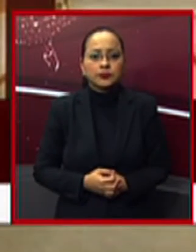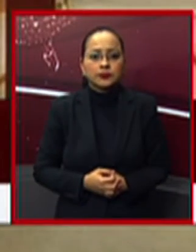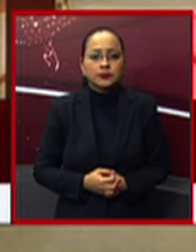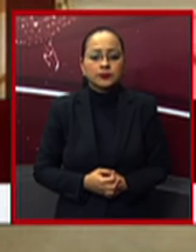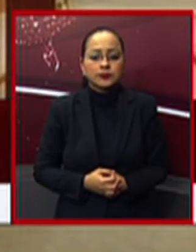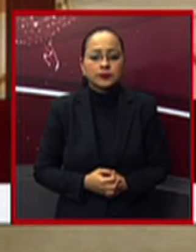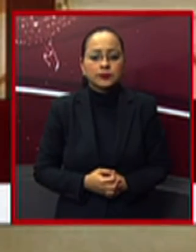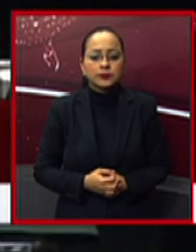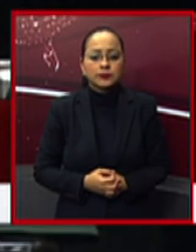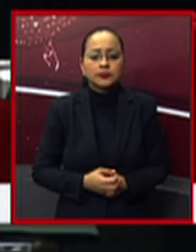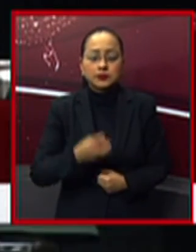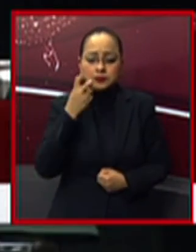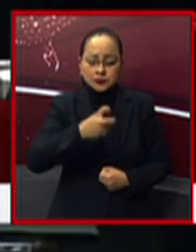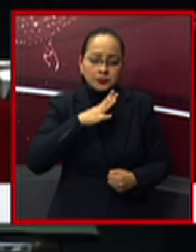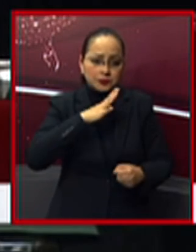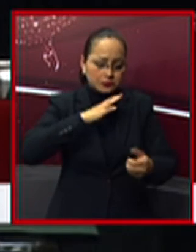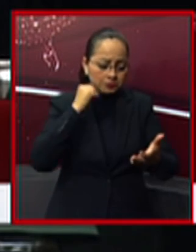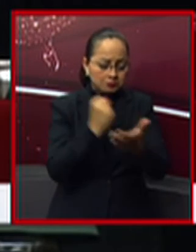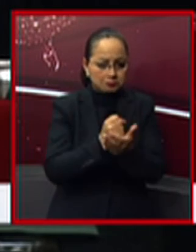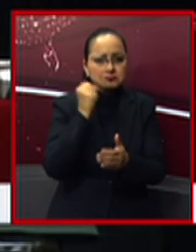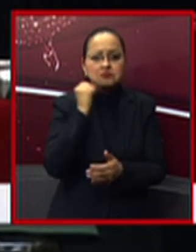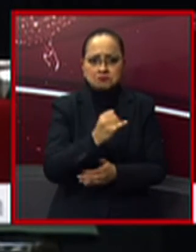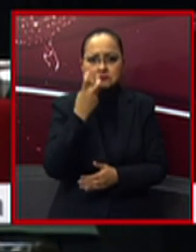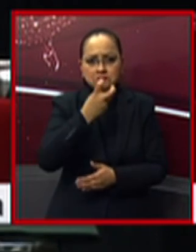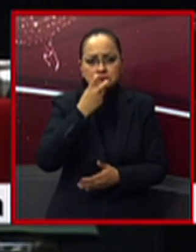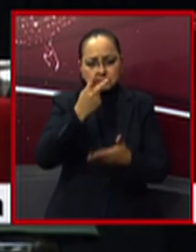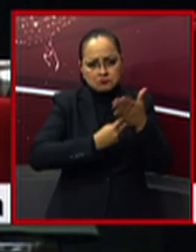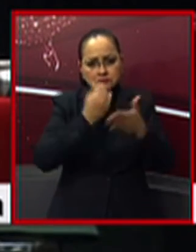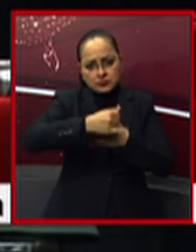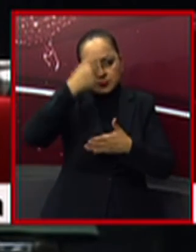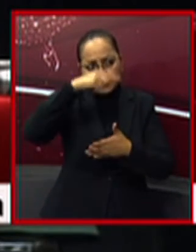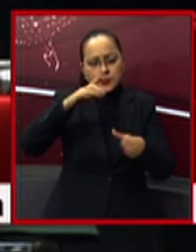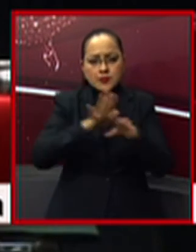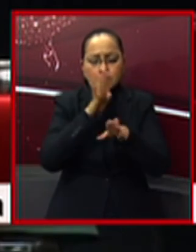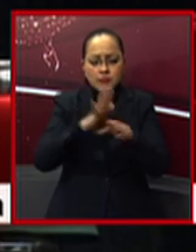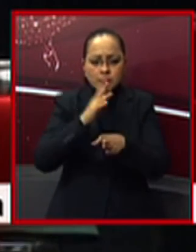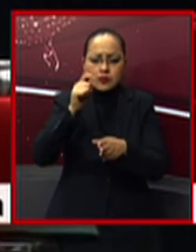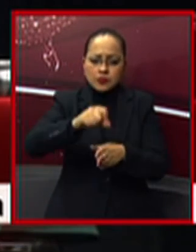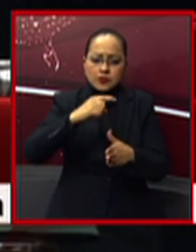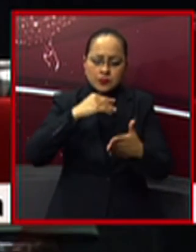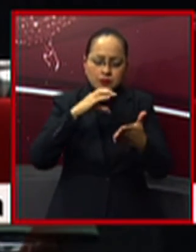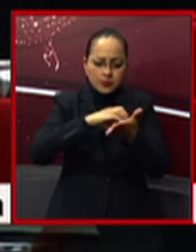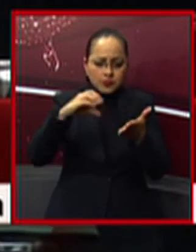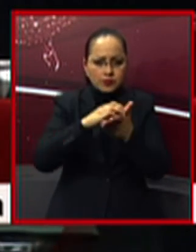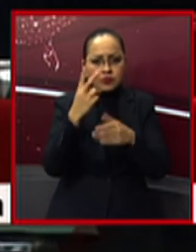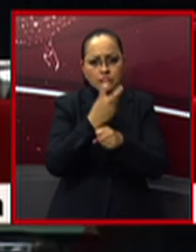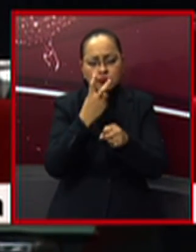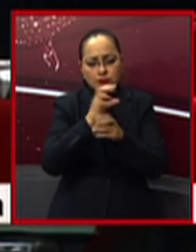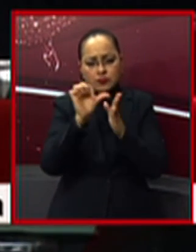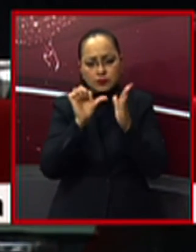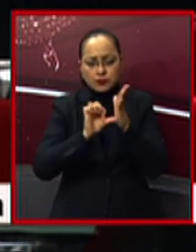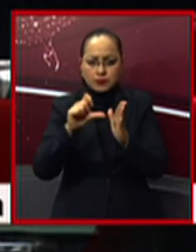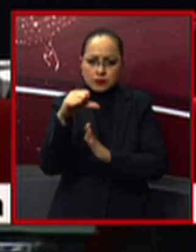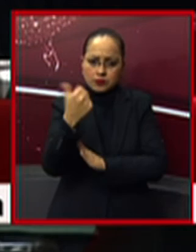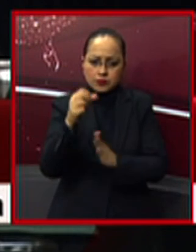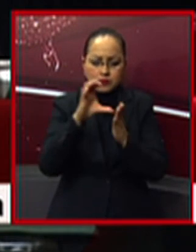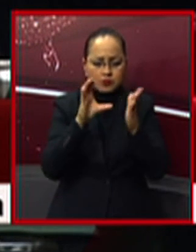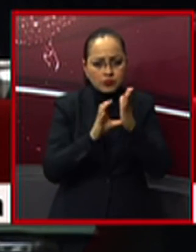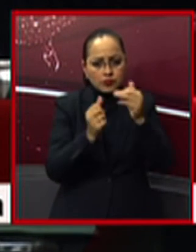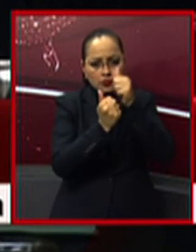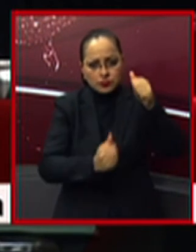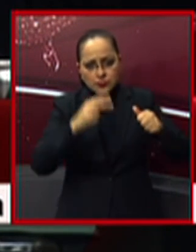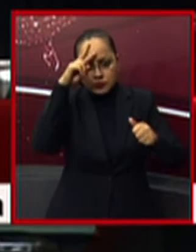Queda aprobado en lo general y en lo particular el proyecto de decreto por el que se reforma el párrafo segundo del artículo 11 de la